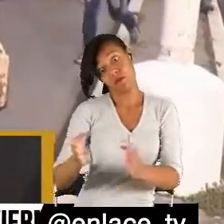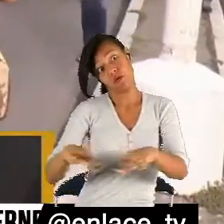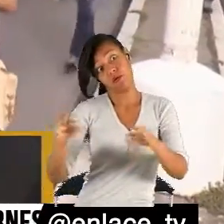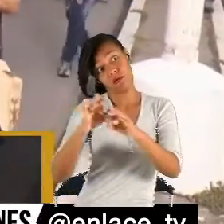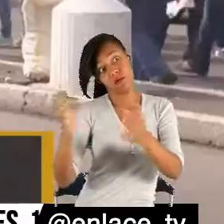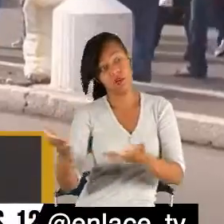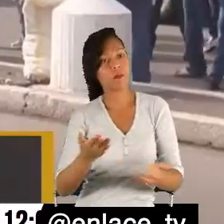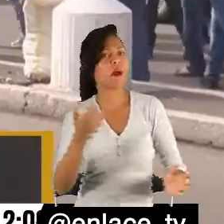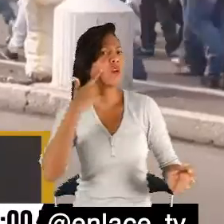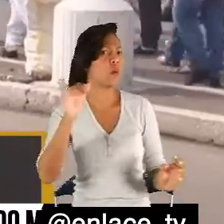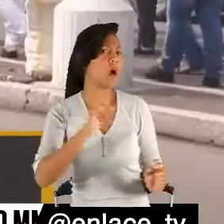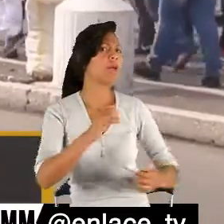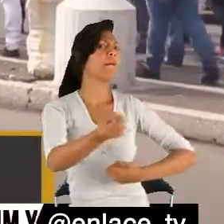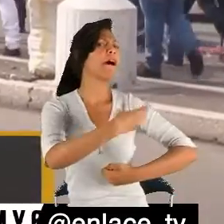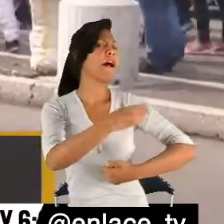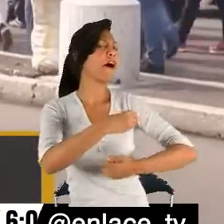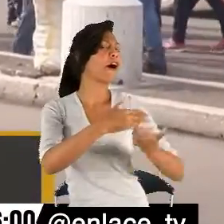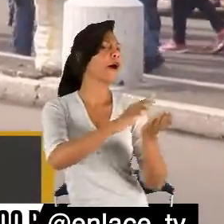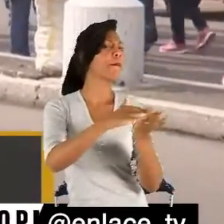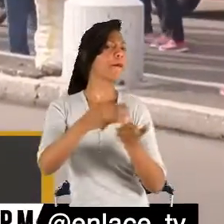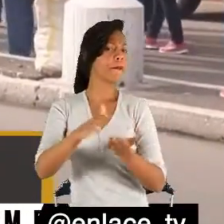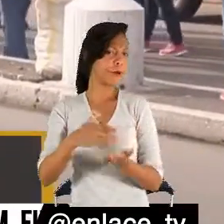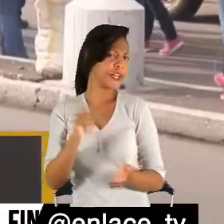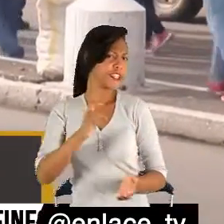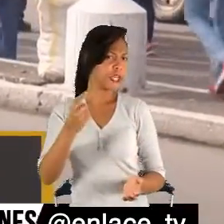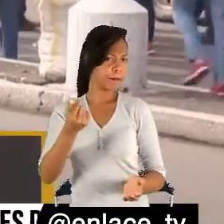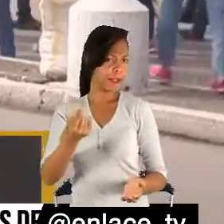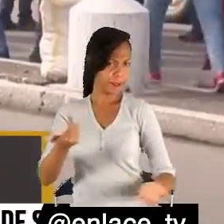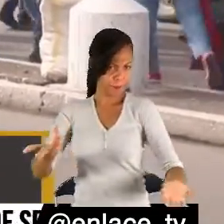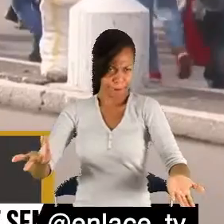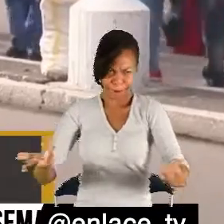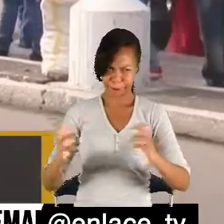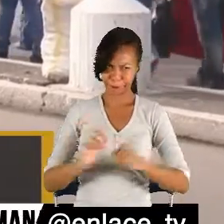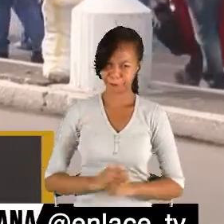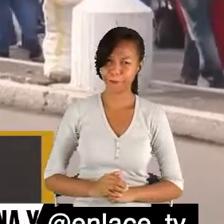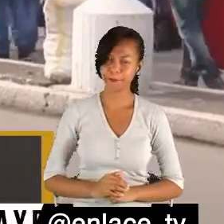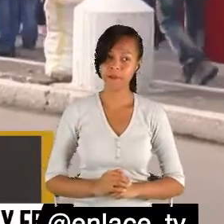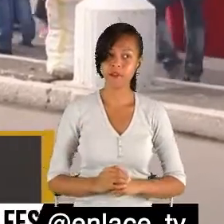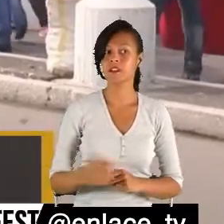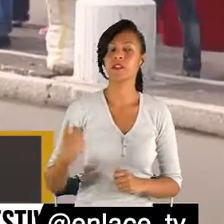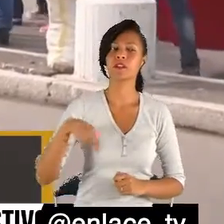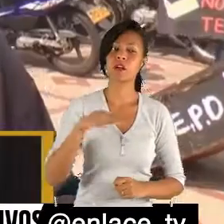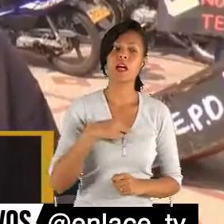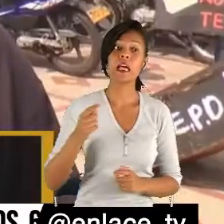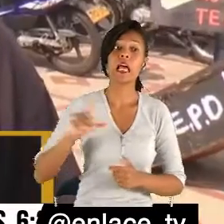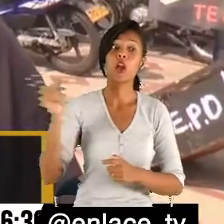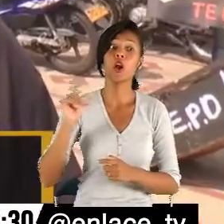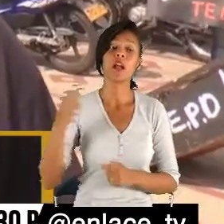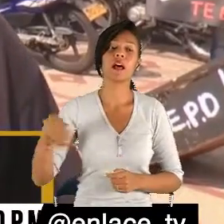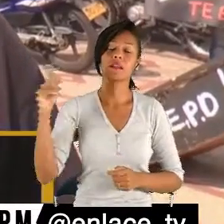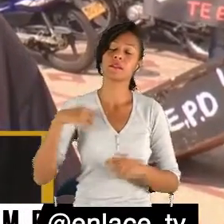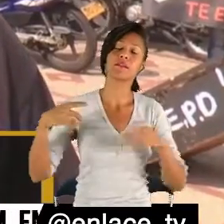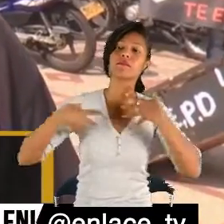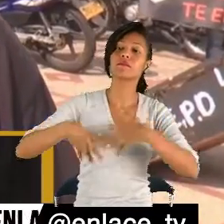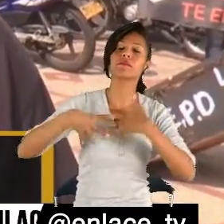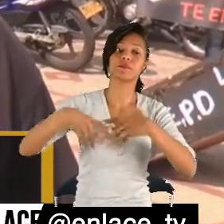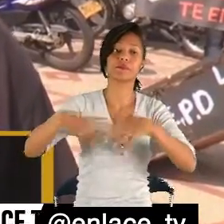supermercado los maestros con su protesta respaldan el paro agrario lugar en colombia desde el pasado lunes esta protesta